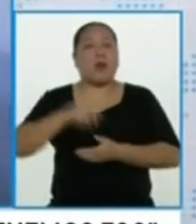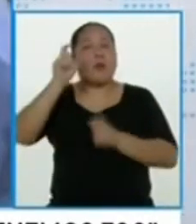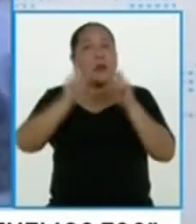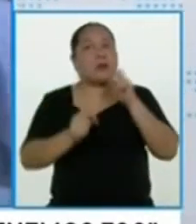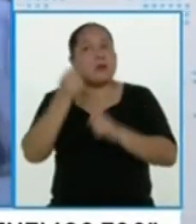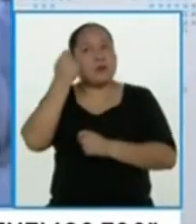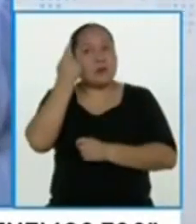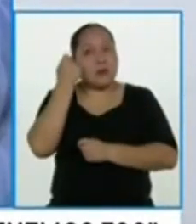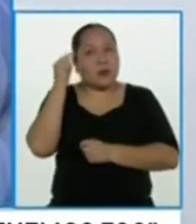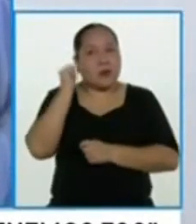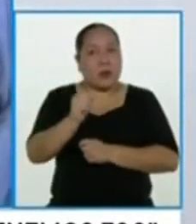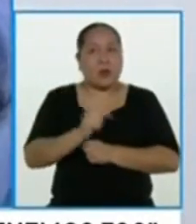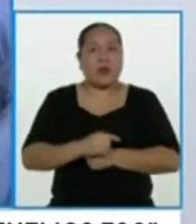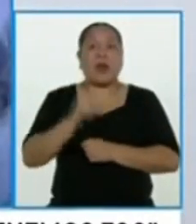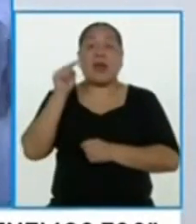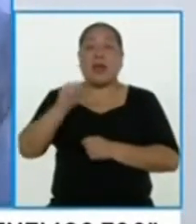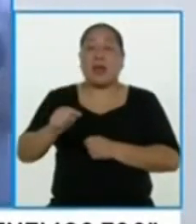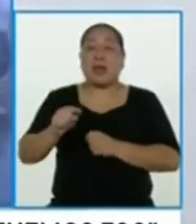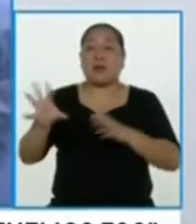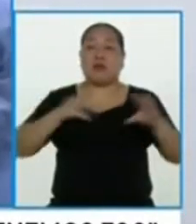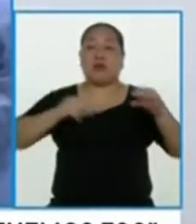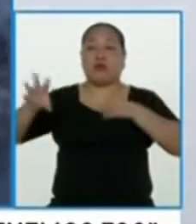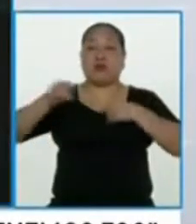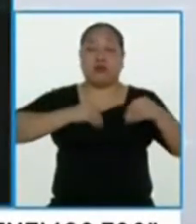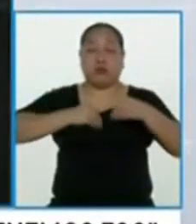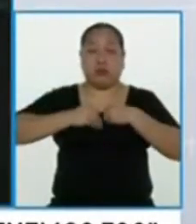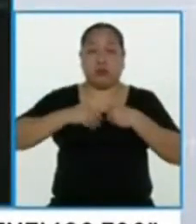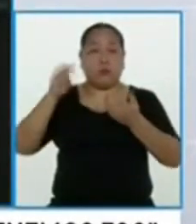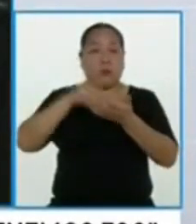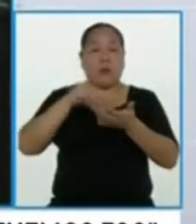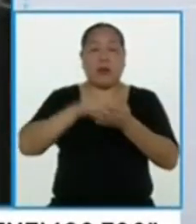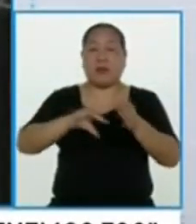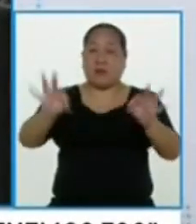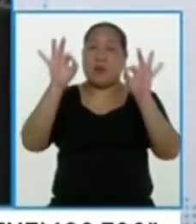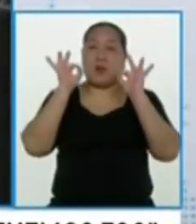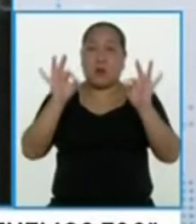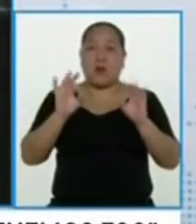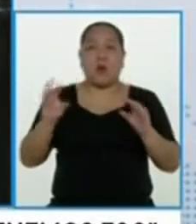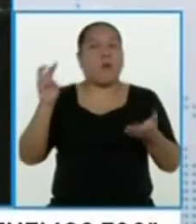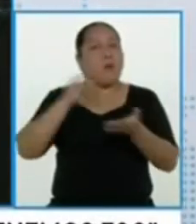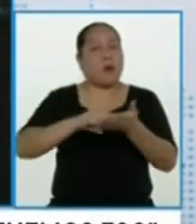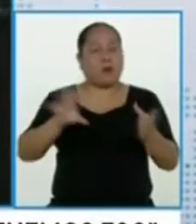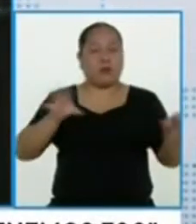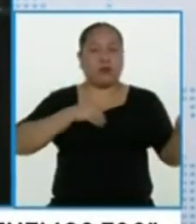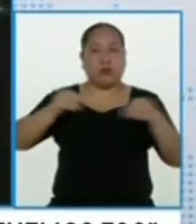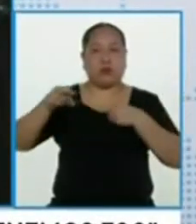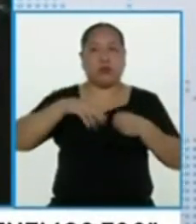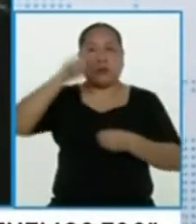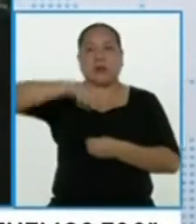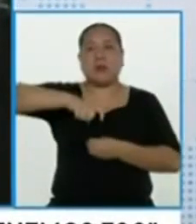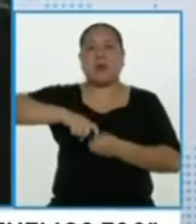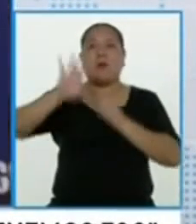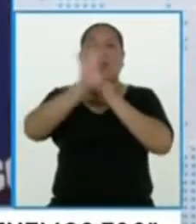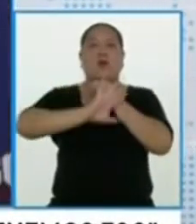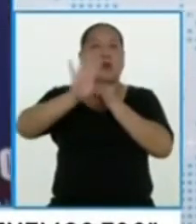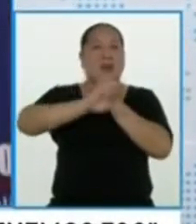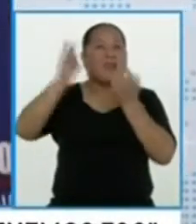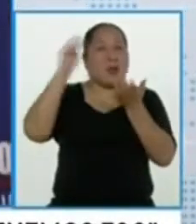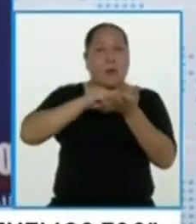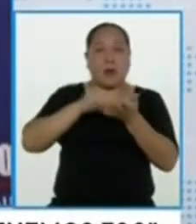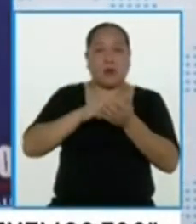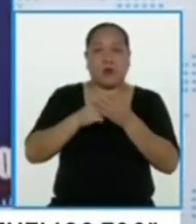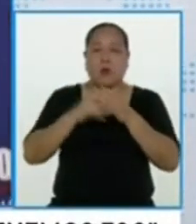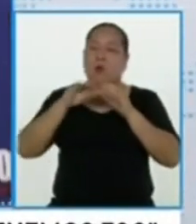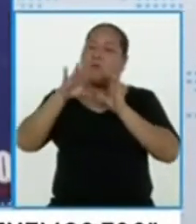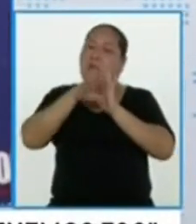entienda que estas variantes son más contagiosas. Correcto. Y si son más contagiosas, tienes que protegerte más, no menos. Así